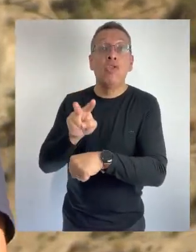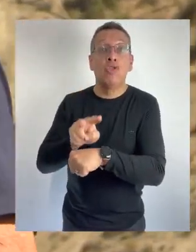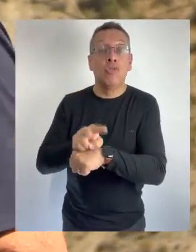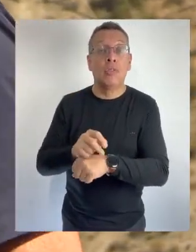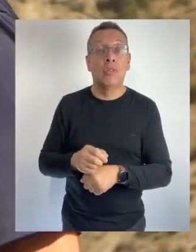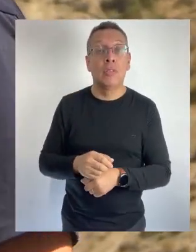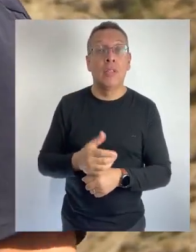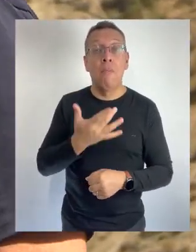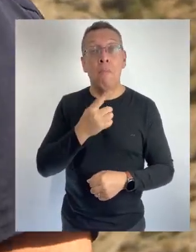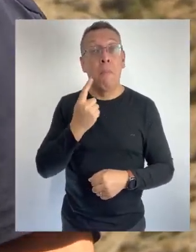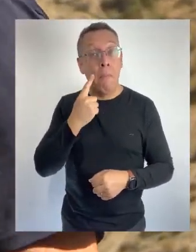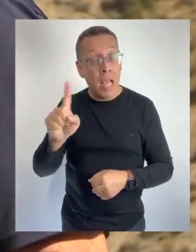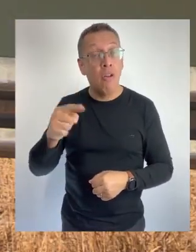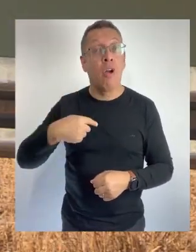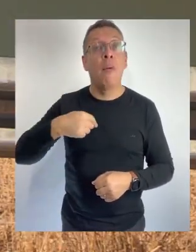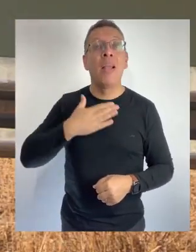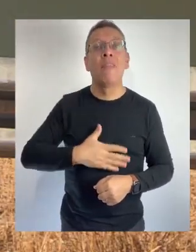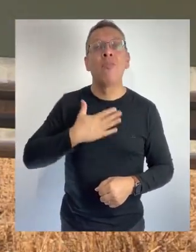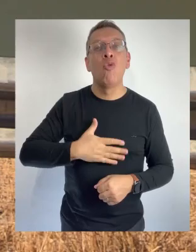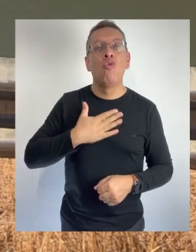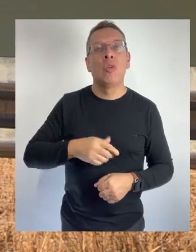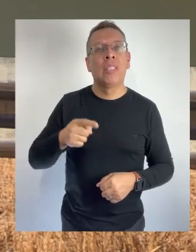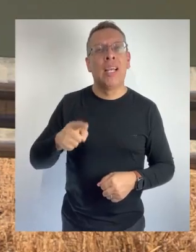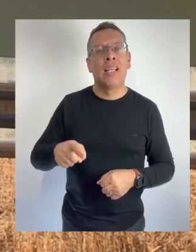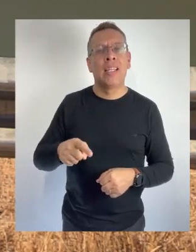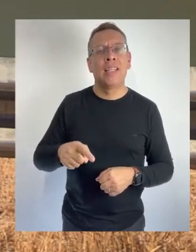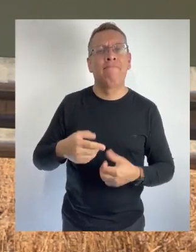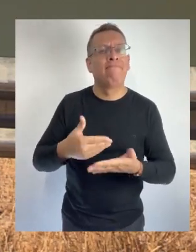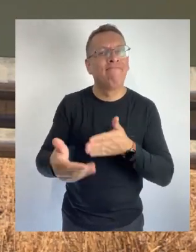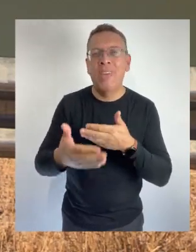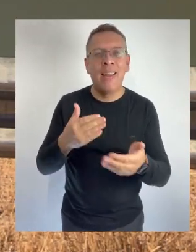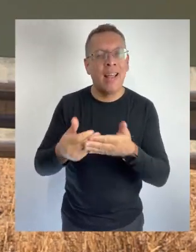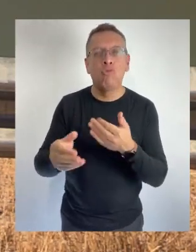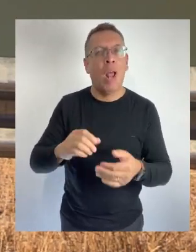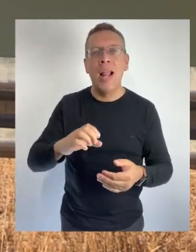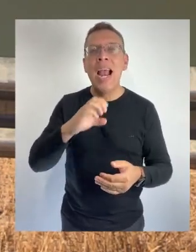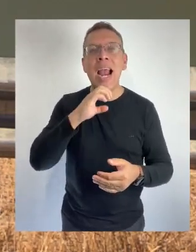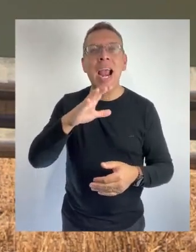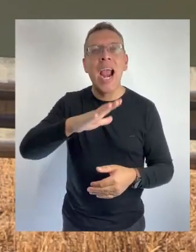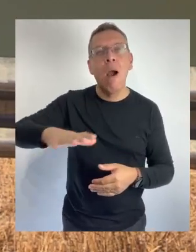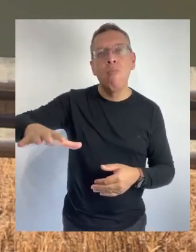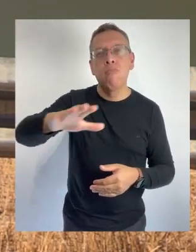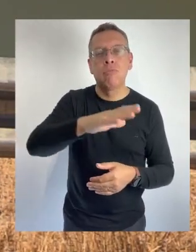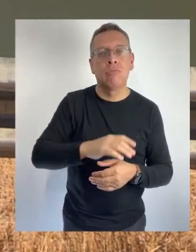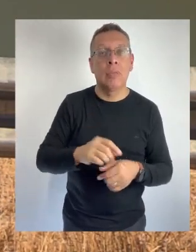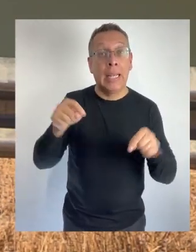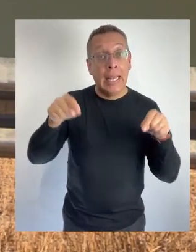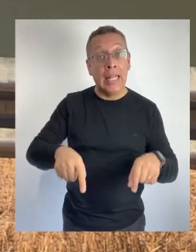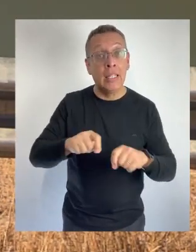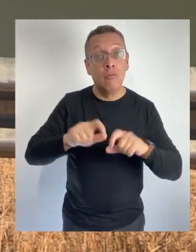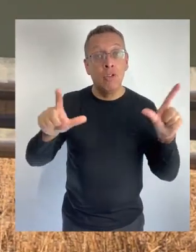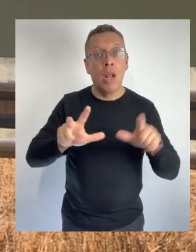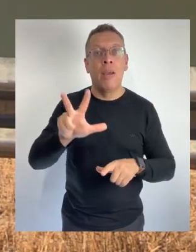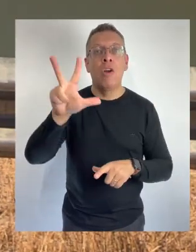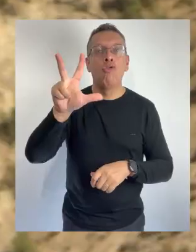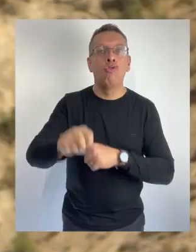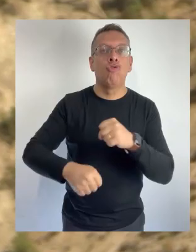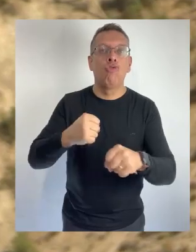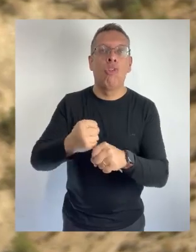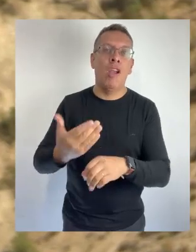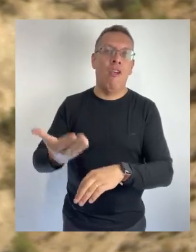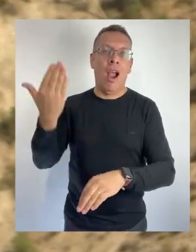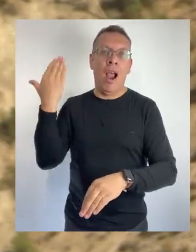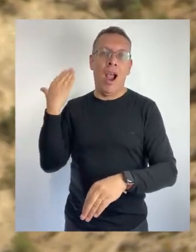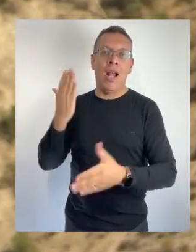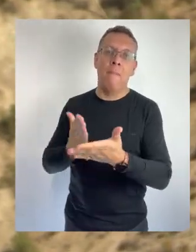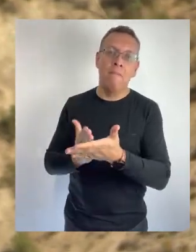en la naturaleza, más que en un lugar cerrado. Muy agradable. Nosotros lo venimos haciendo hace más de ocho años este programa, ¿ya? Y estamos en la